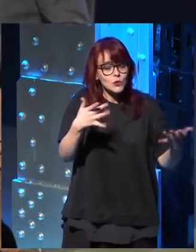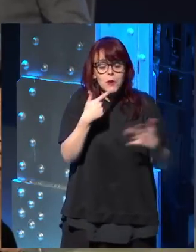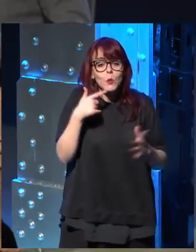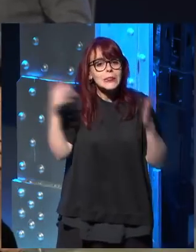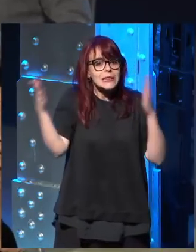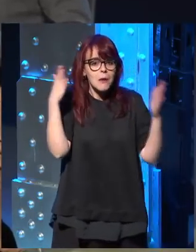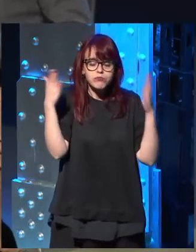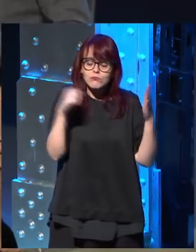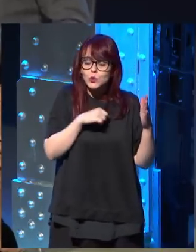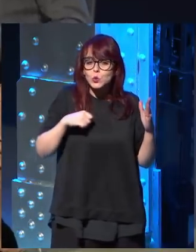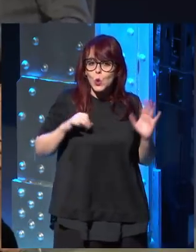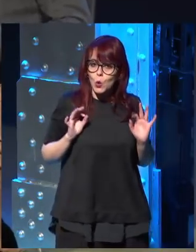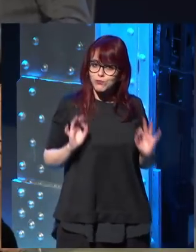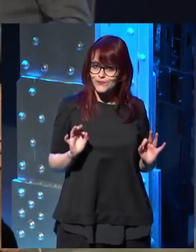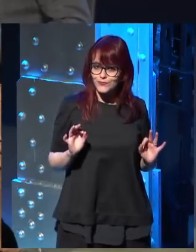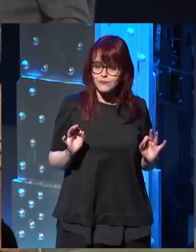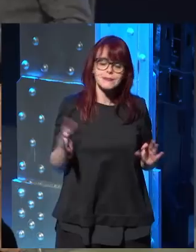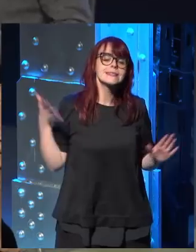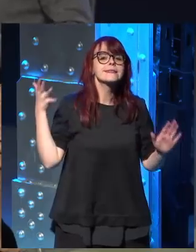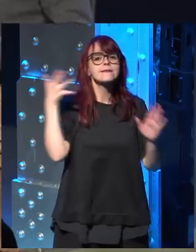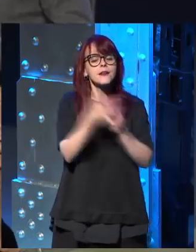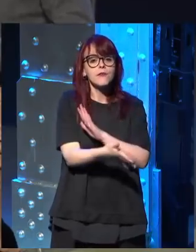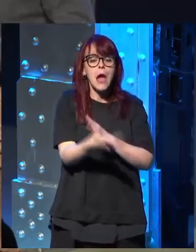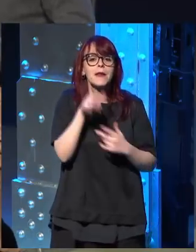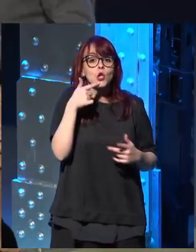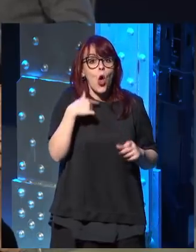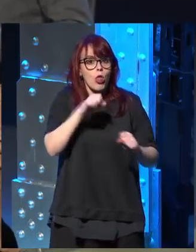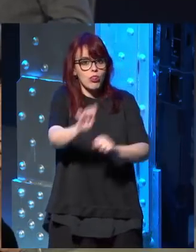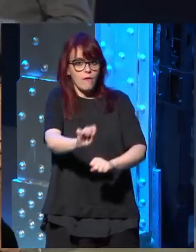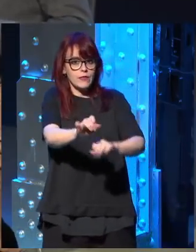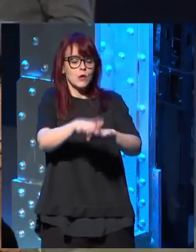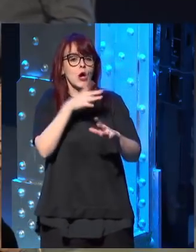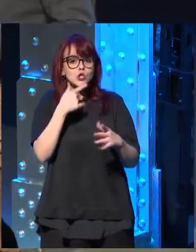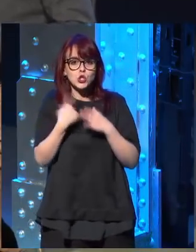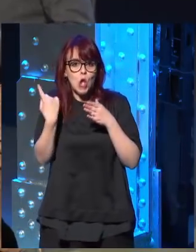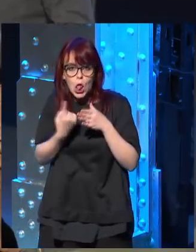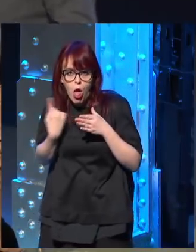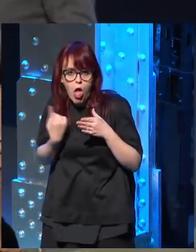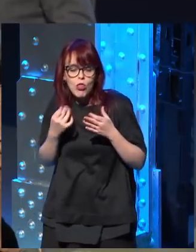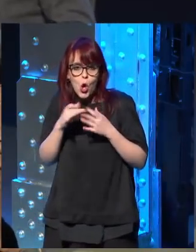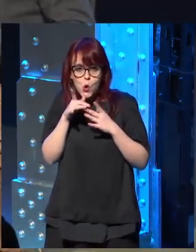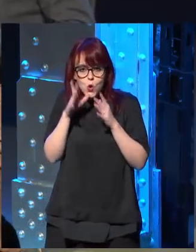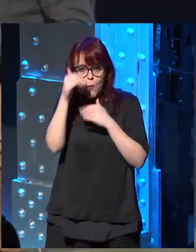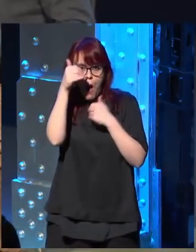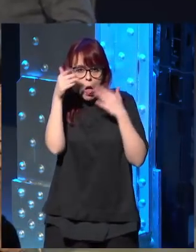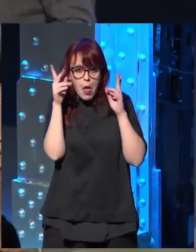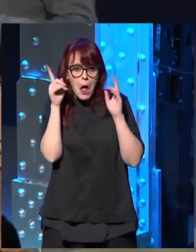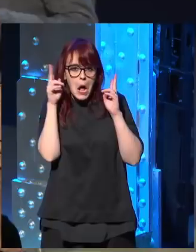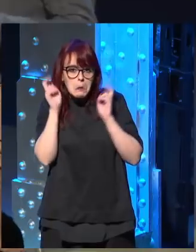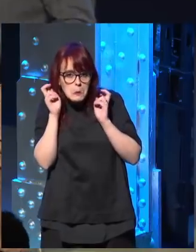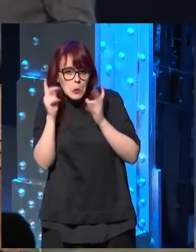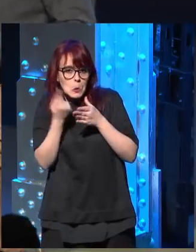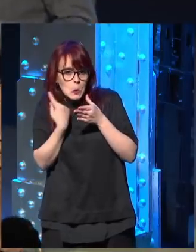durante un tiempo. No quiero decir, no, yo no defiendo para nada la soledad huraña ni nada de eso,